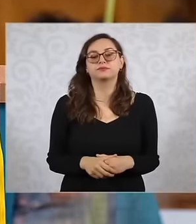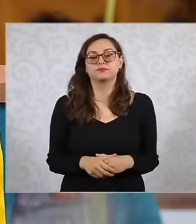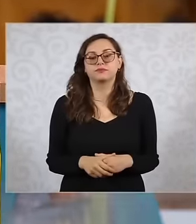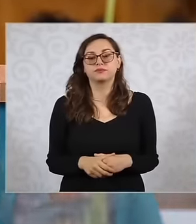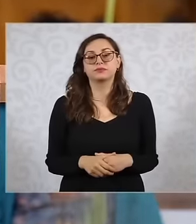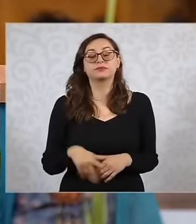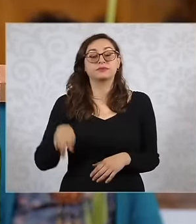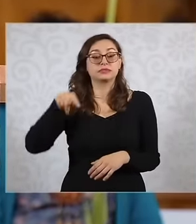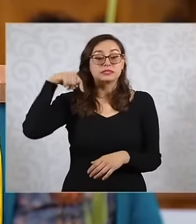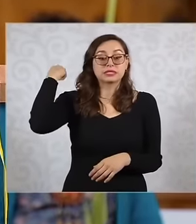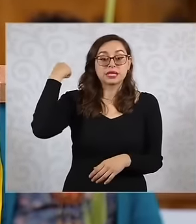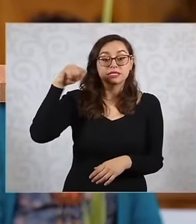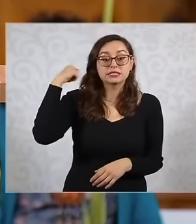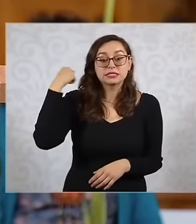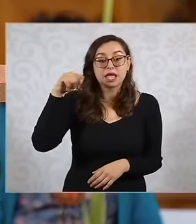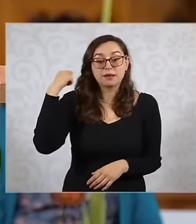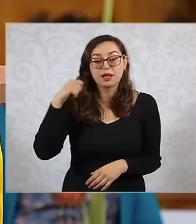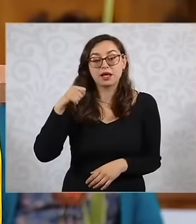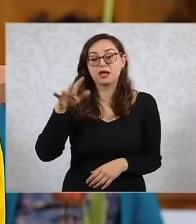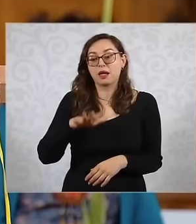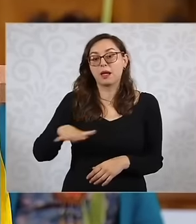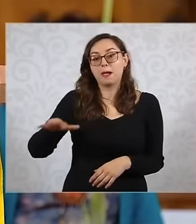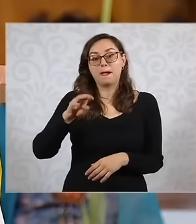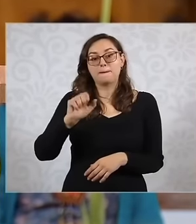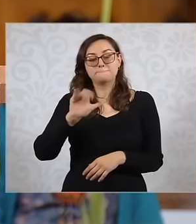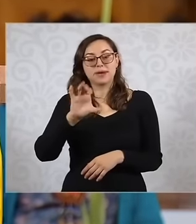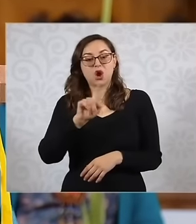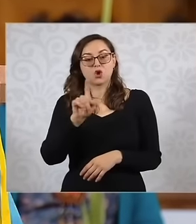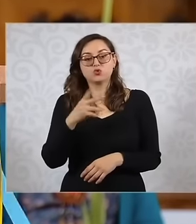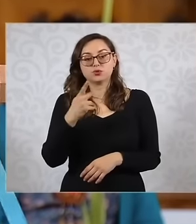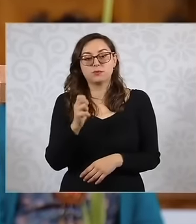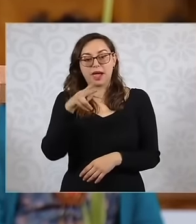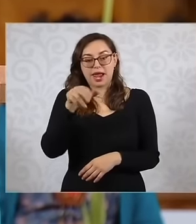En Tabasco, Macuspana, Escárcega.